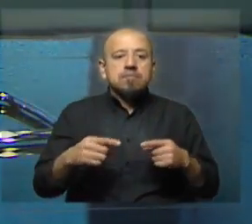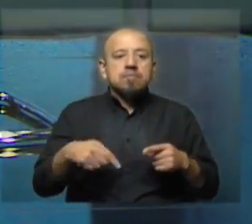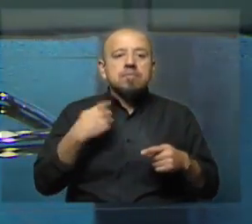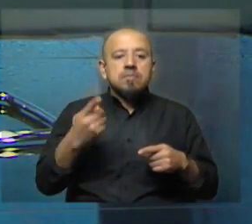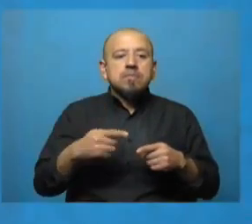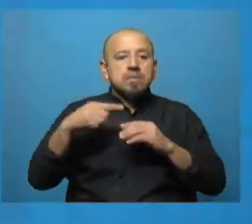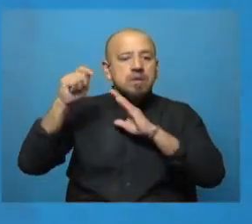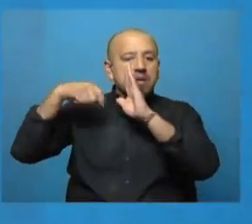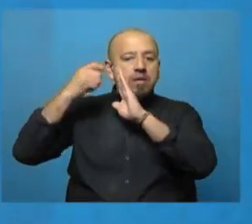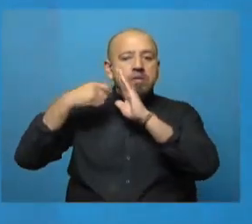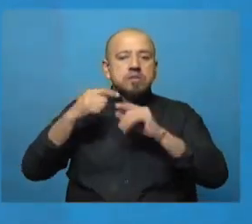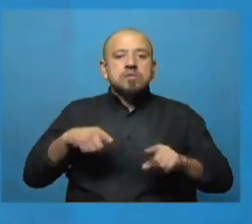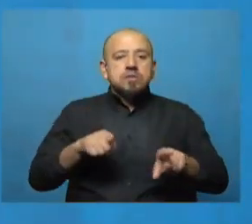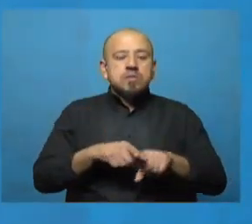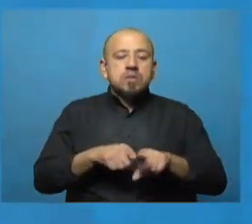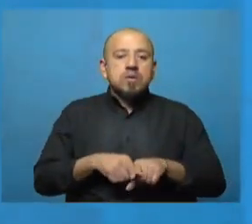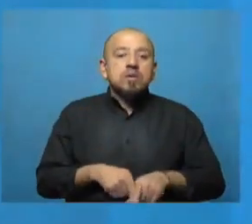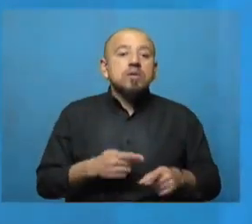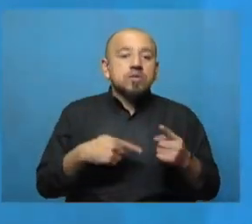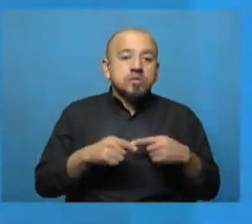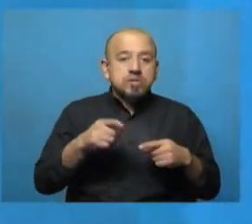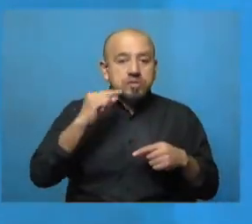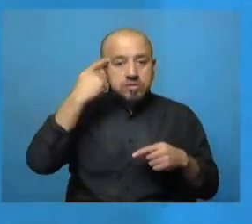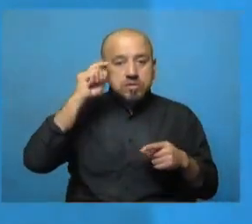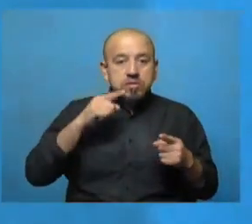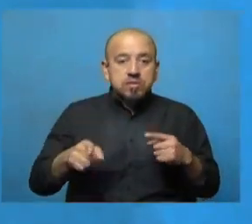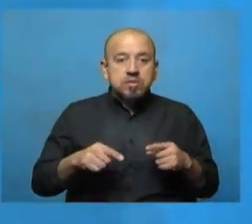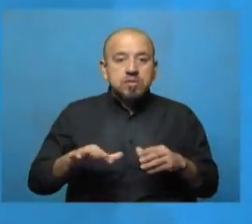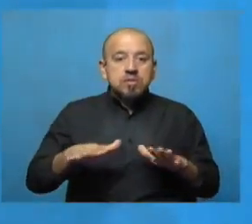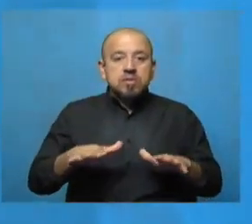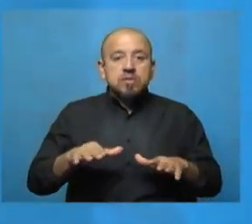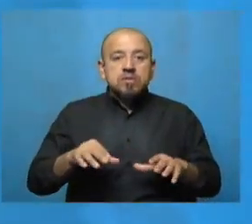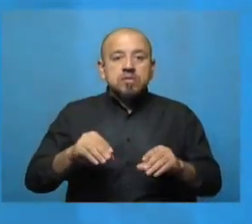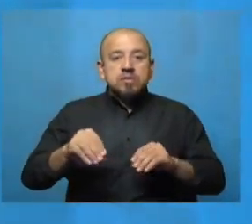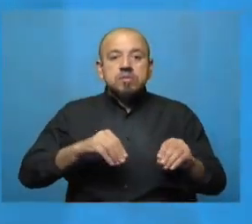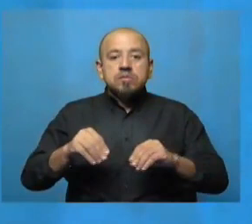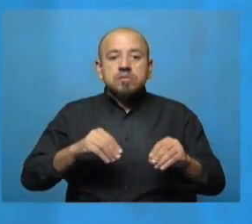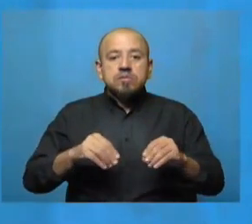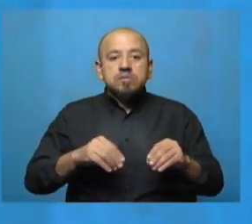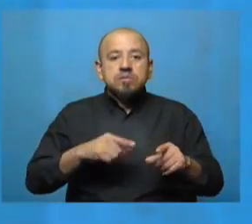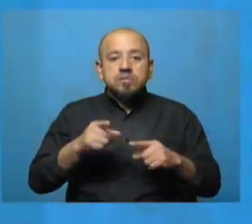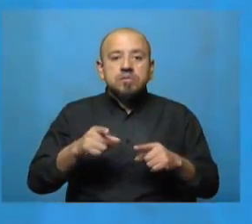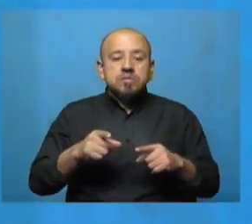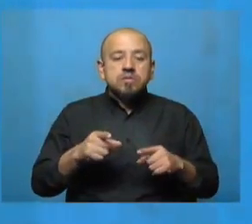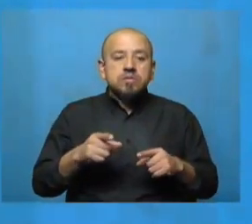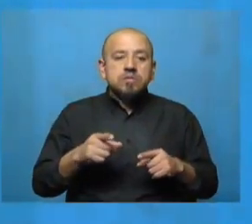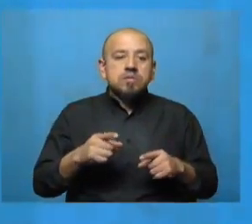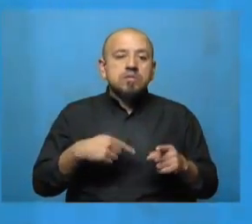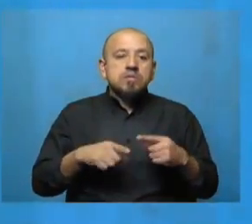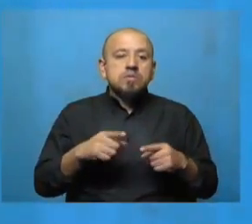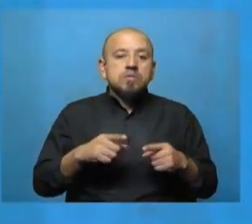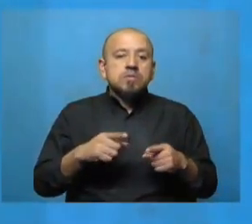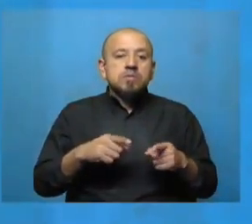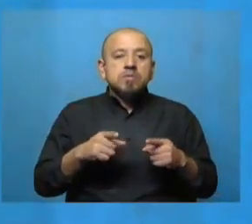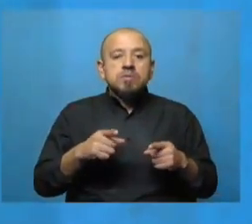a sonar después en el cine Exactamente lo mismo Esa es la idea que vos estés mezclando la realidad de lo que va a sonar después que no